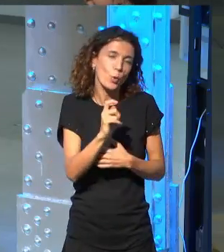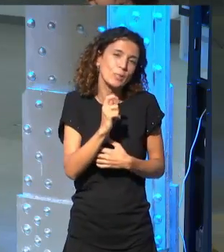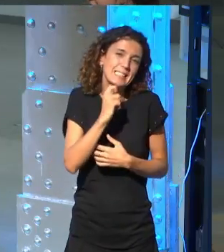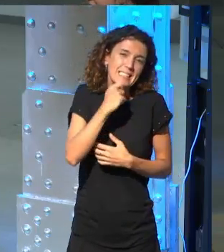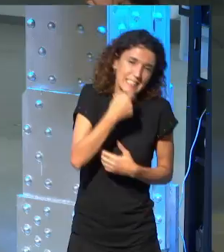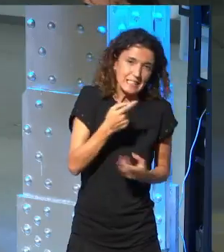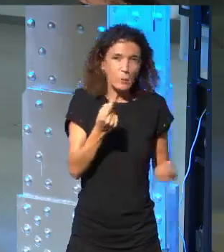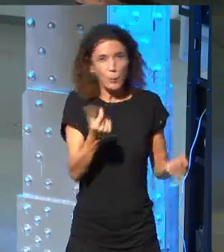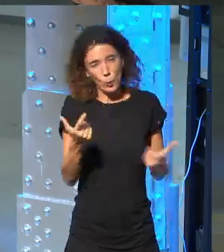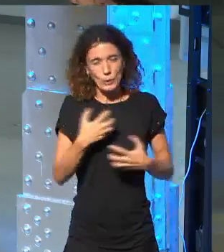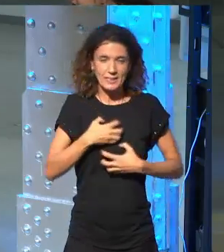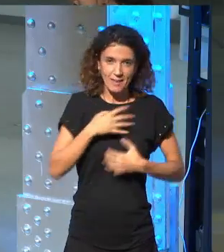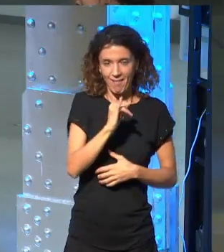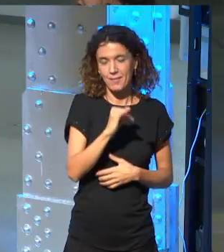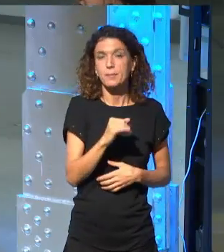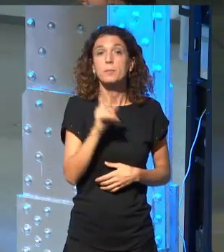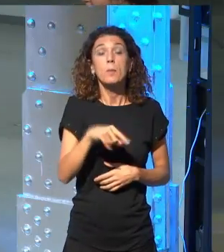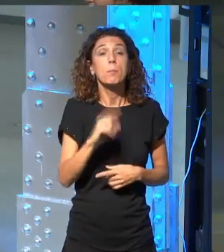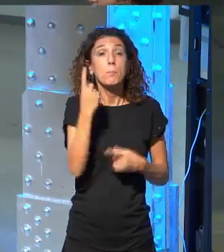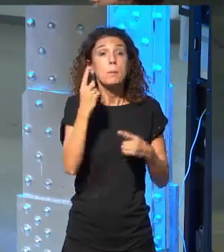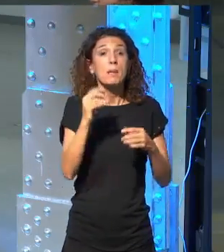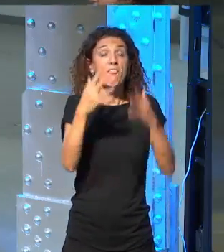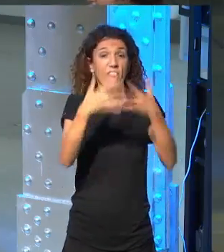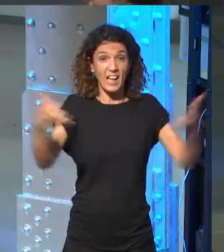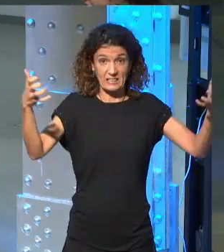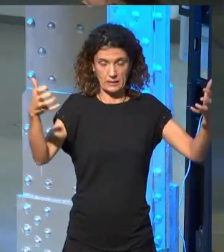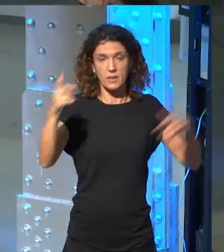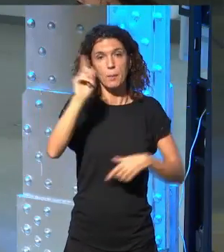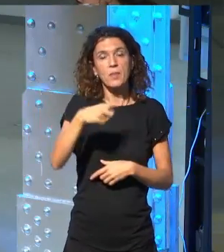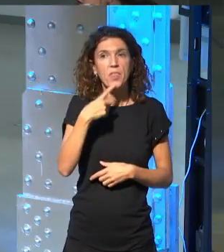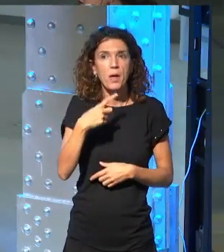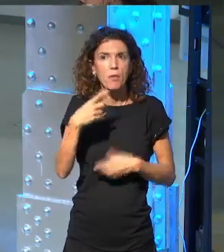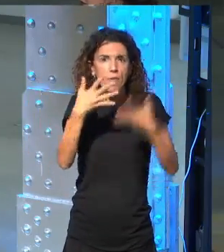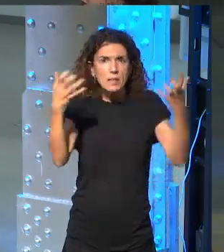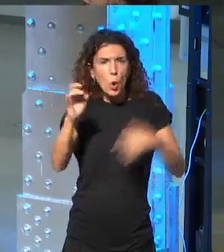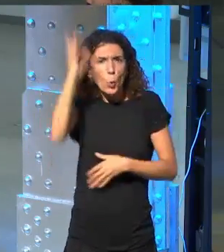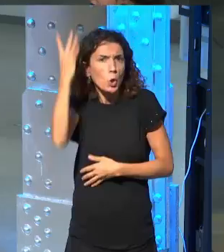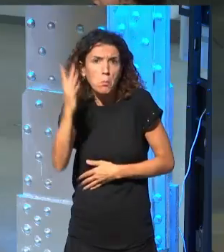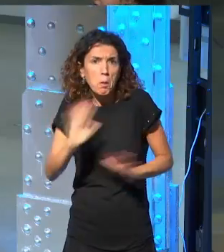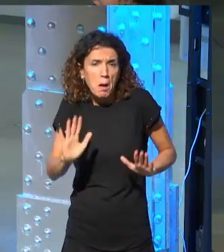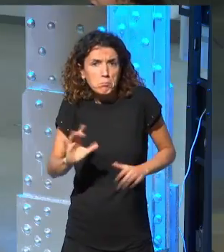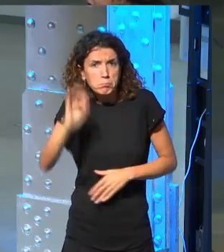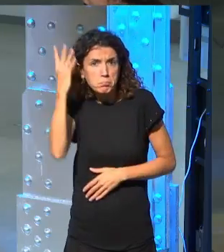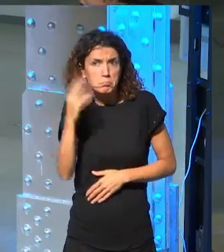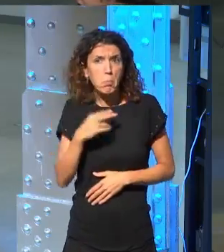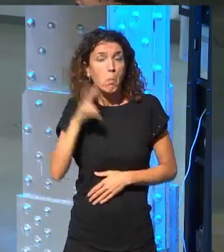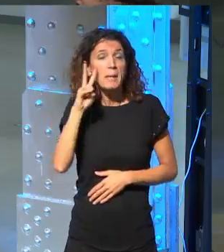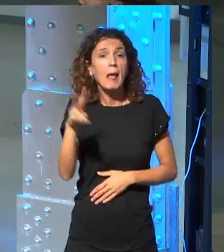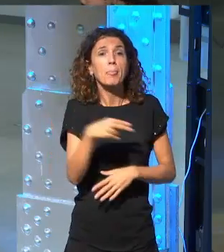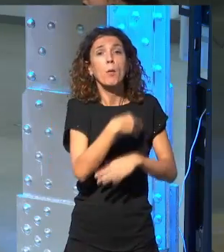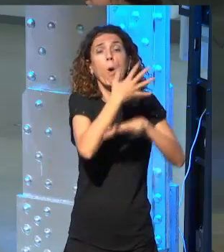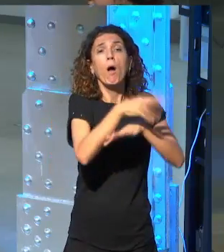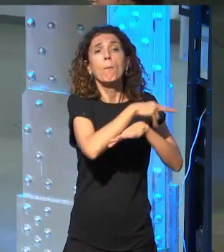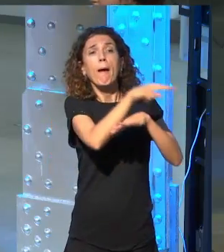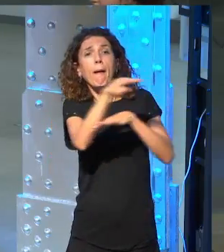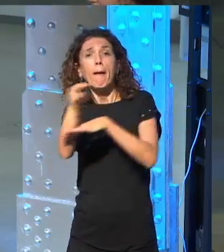bueno. Bueno, sí. Entonces, esa primera frase, Manuel, ¿también se te ocurrió así, sin más? Mirando a los cocoteros.